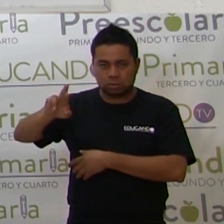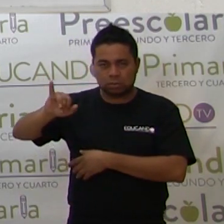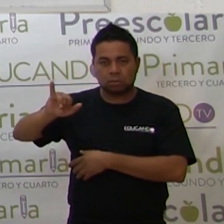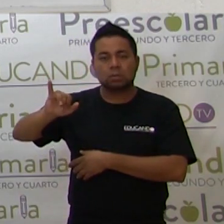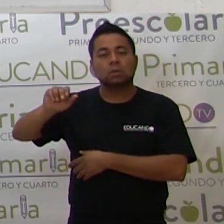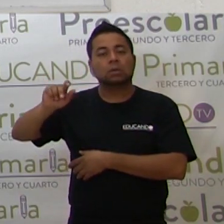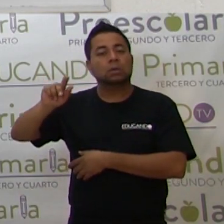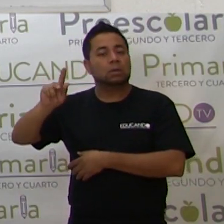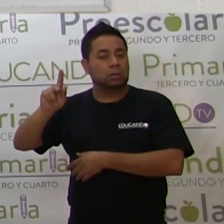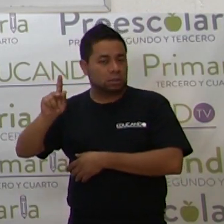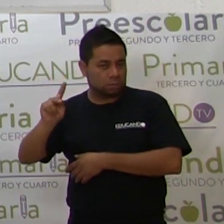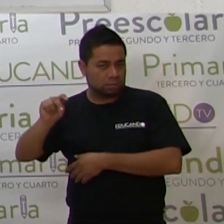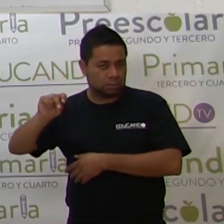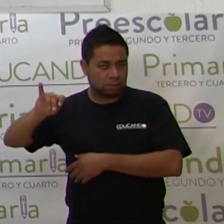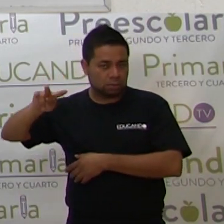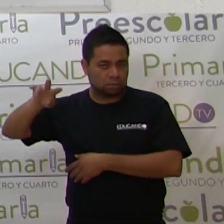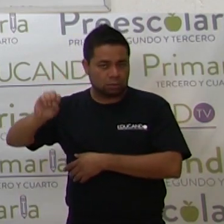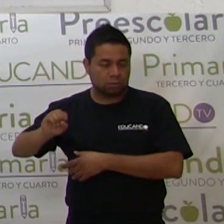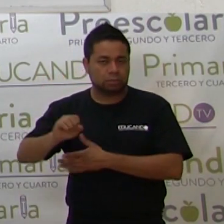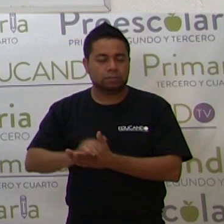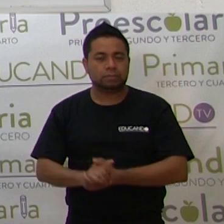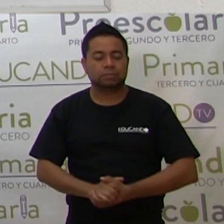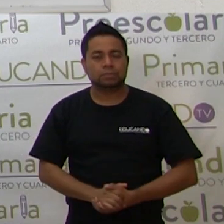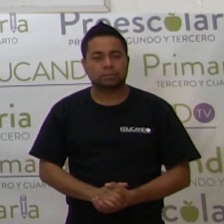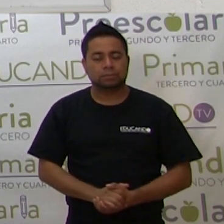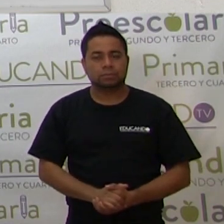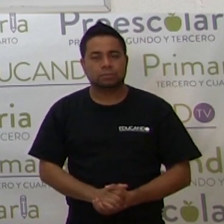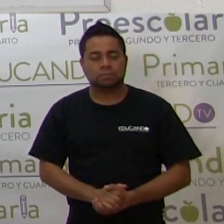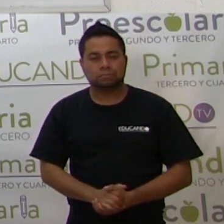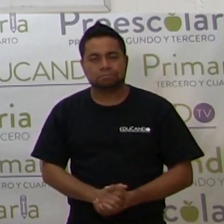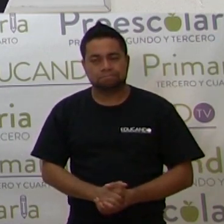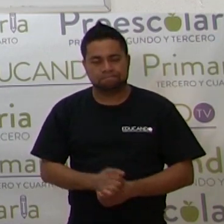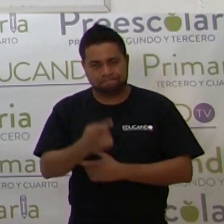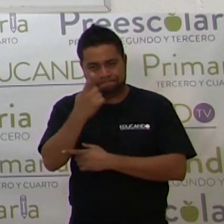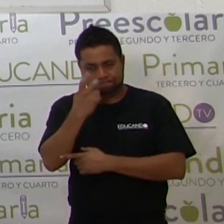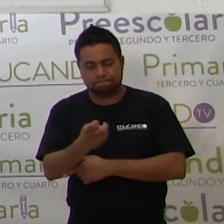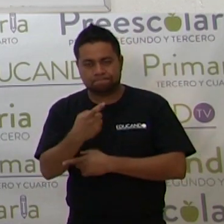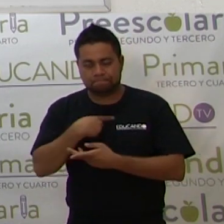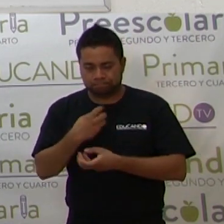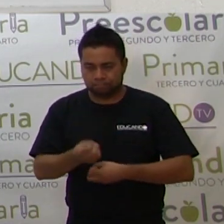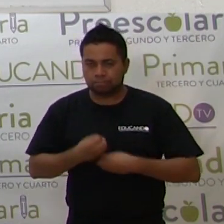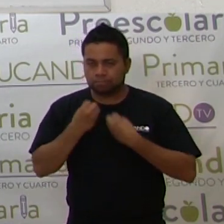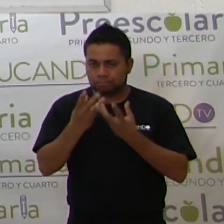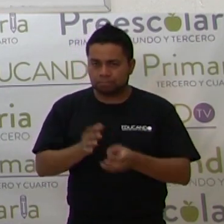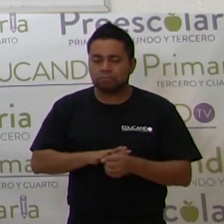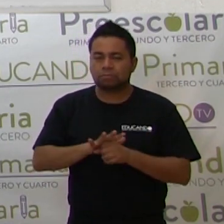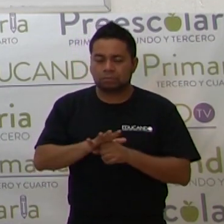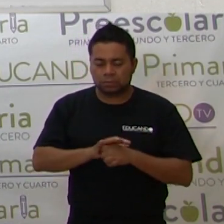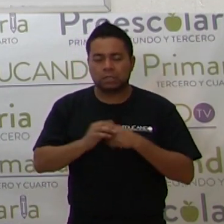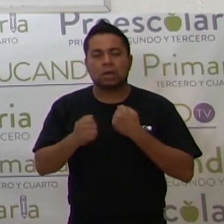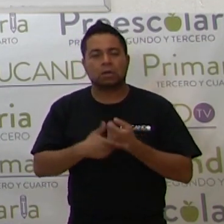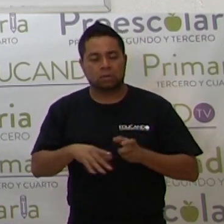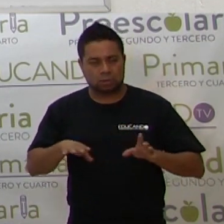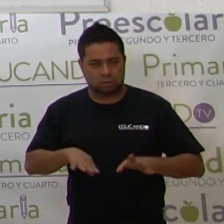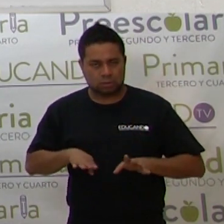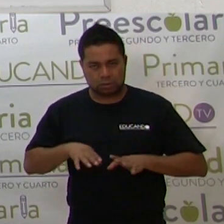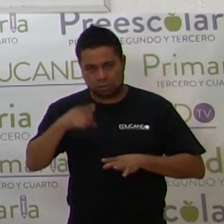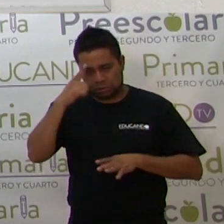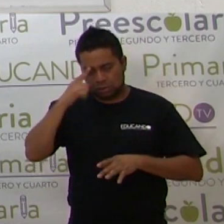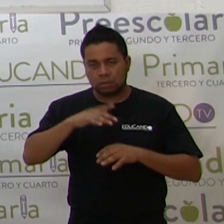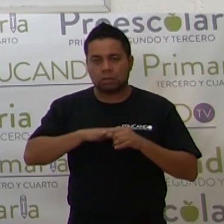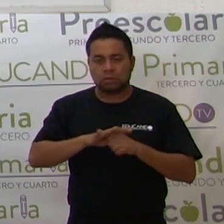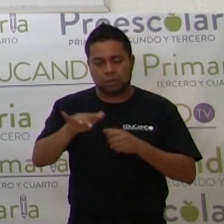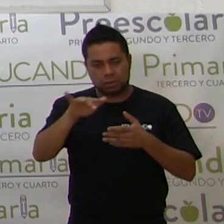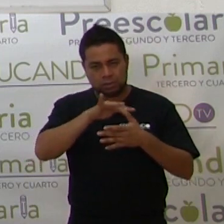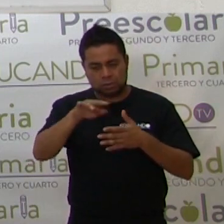voy a permitir darte y recordar, para reforzar este conocimiento, algunas características de lo que son los